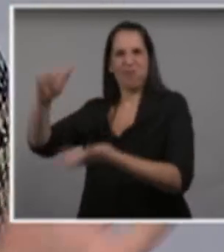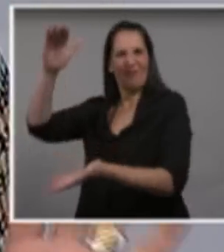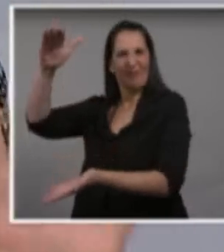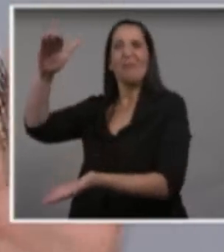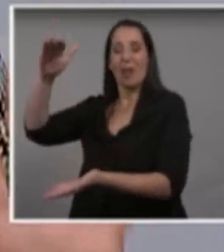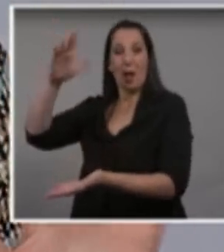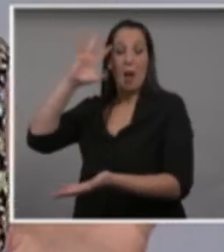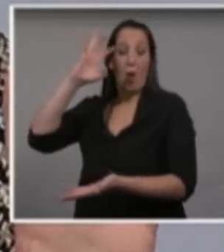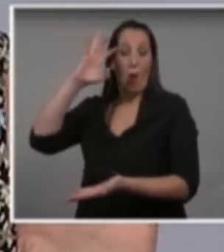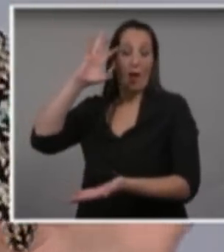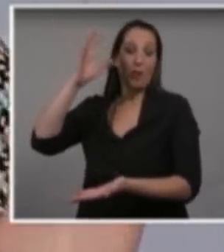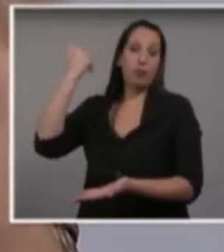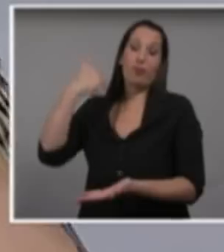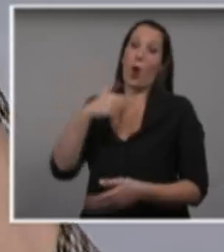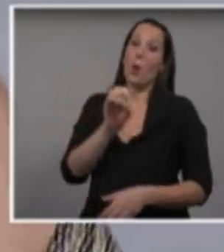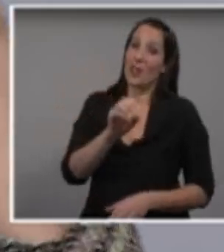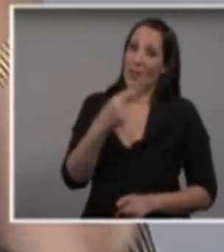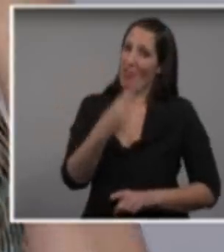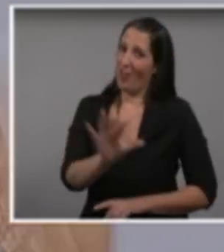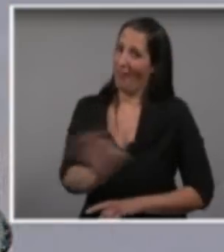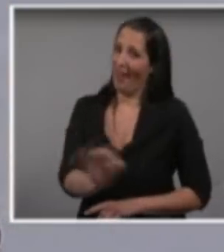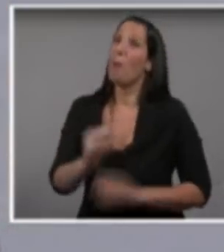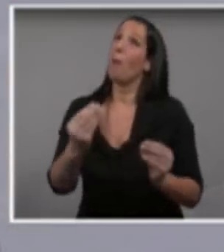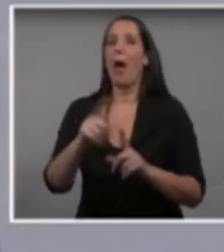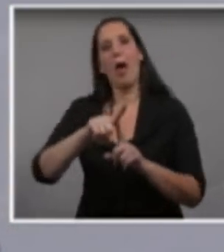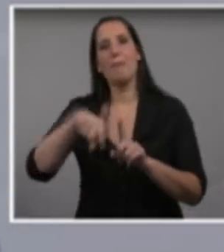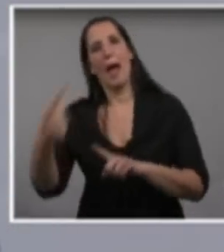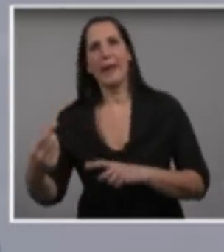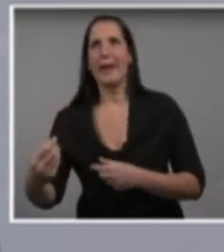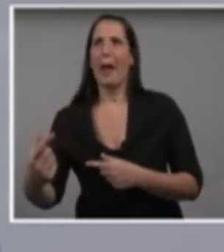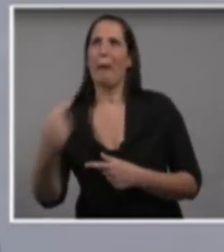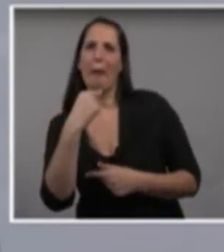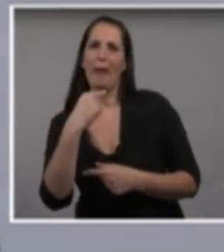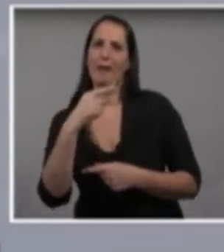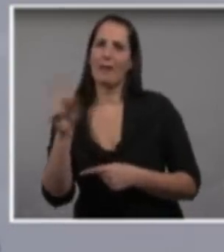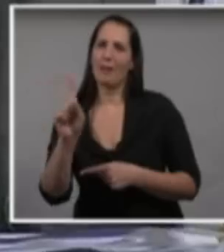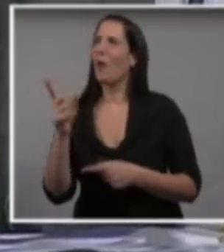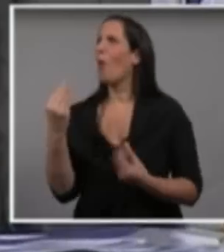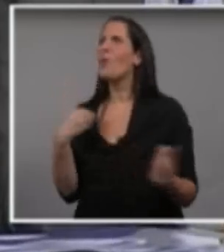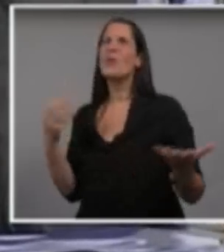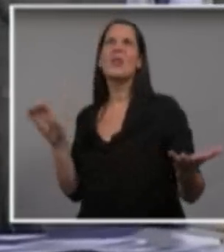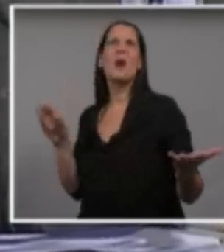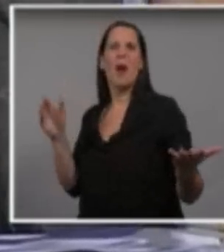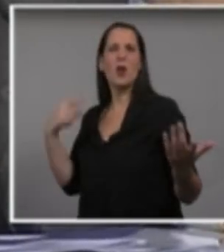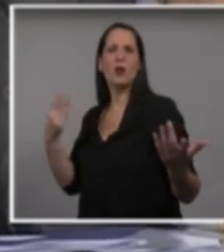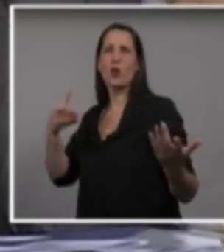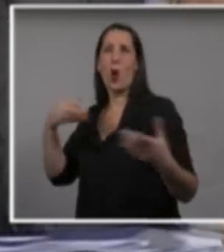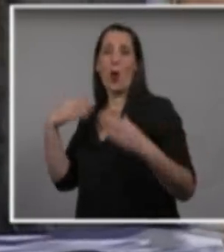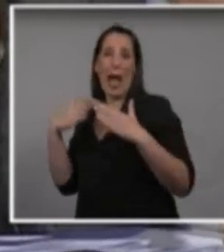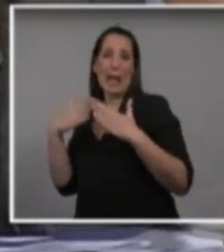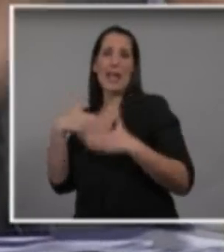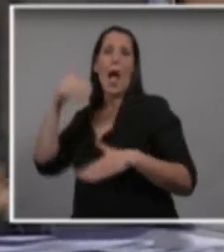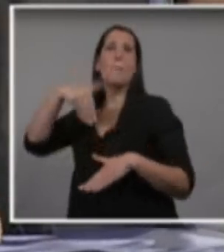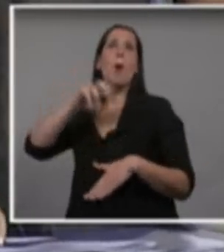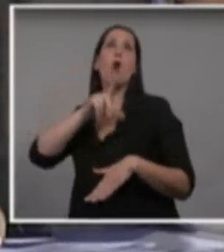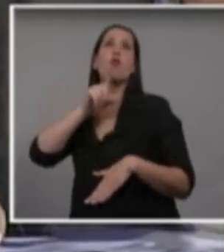había, no voy a decir el nombre porque si no mañana me van a decir que quise decir ninguna otra cosa. No, el montonero, ¿sabes? Que comíamos por eso, digo.